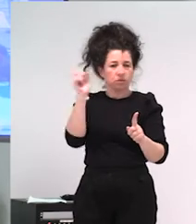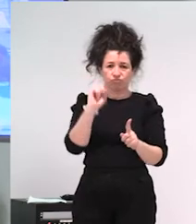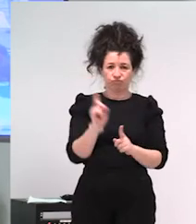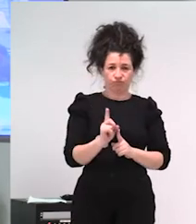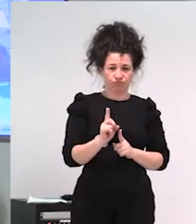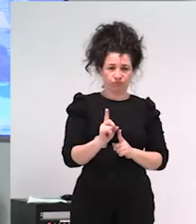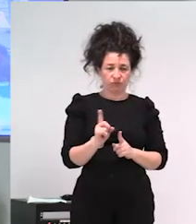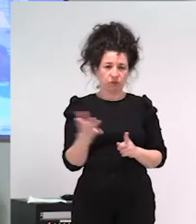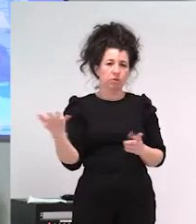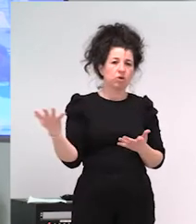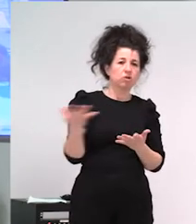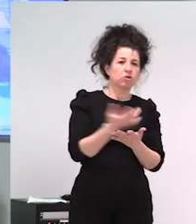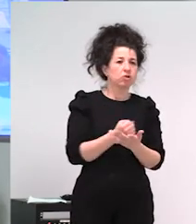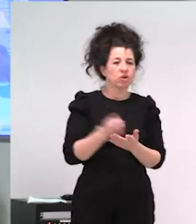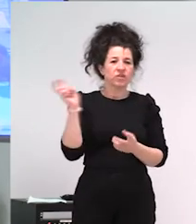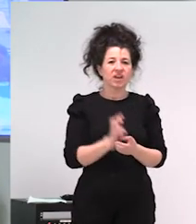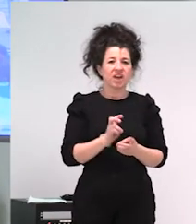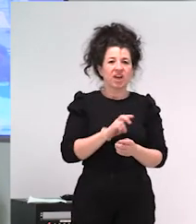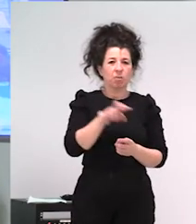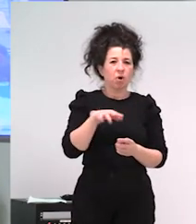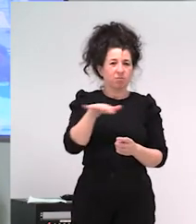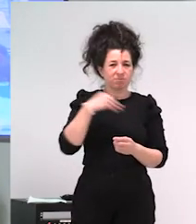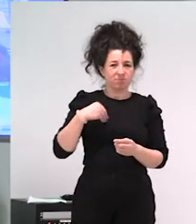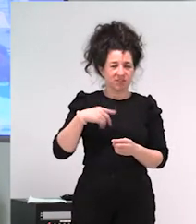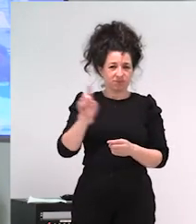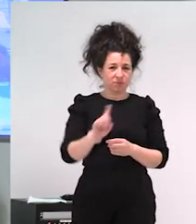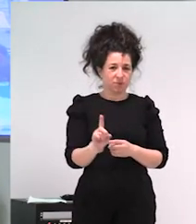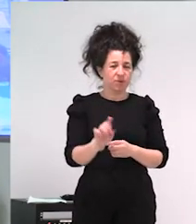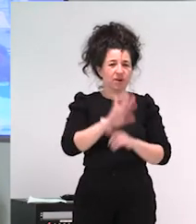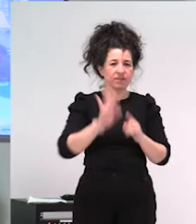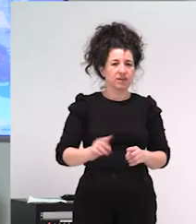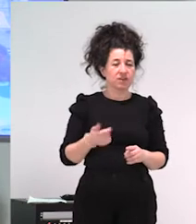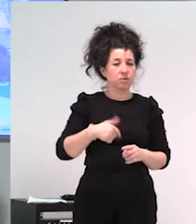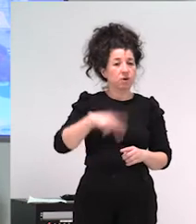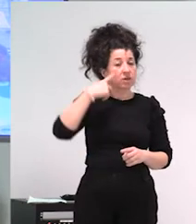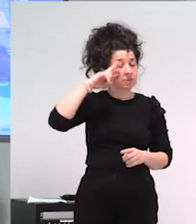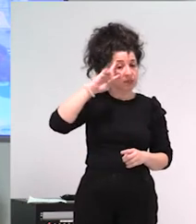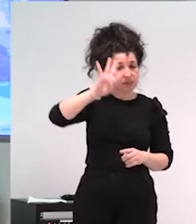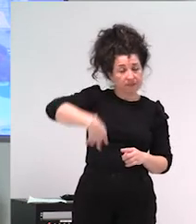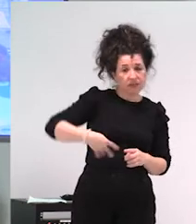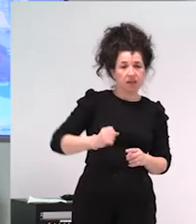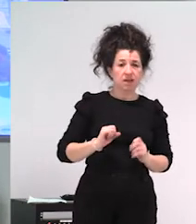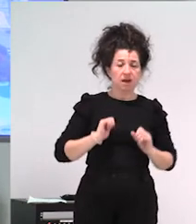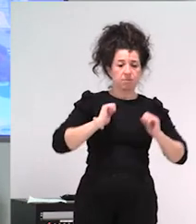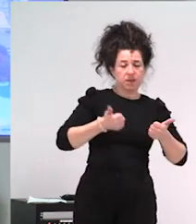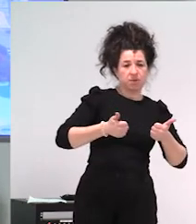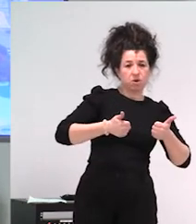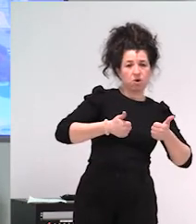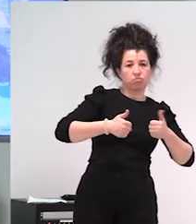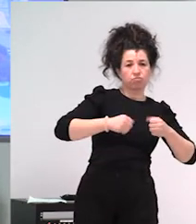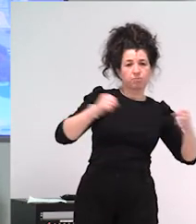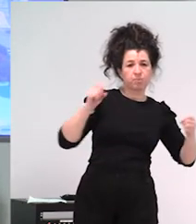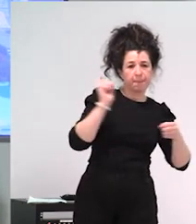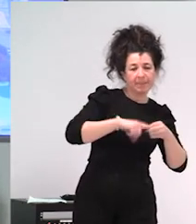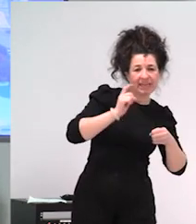espacio donde todas partimos de lo mismo. Y aquí pues tiro a la experiencia de Barcelona, hay primeras militancias, segundas,